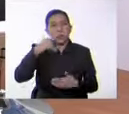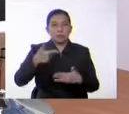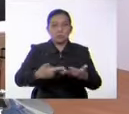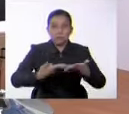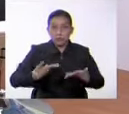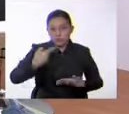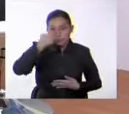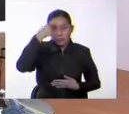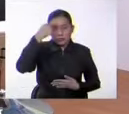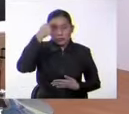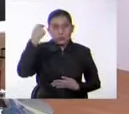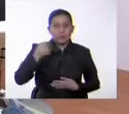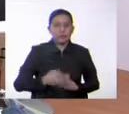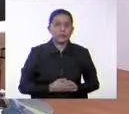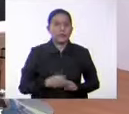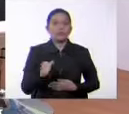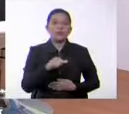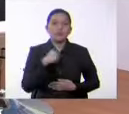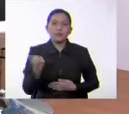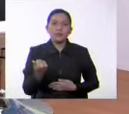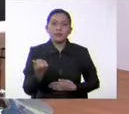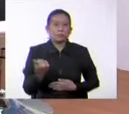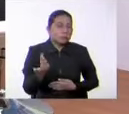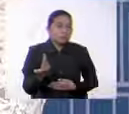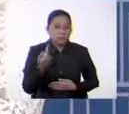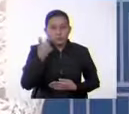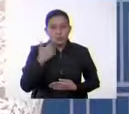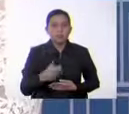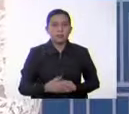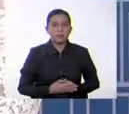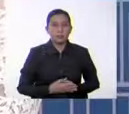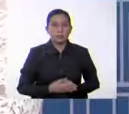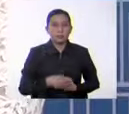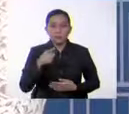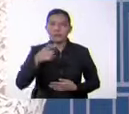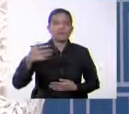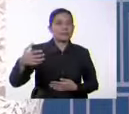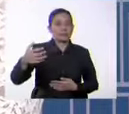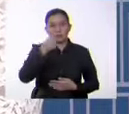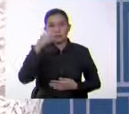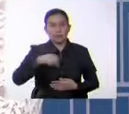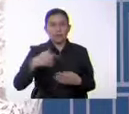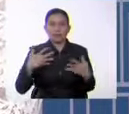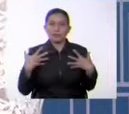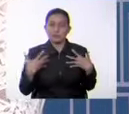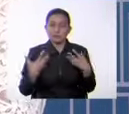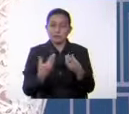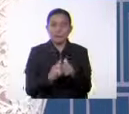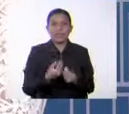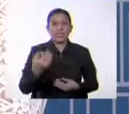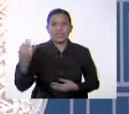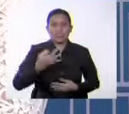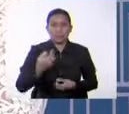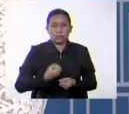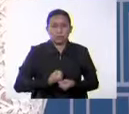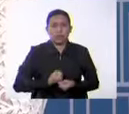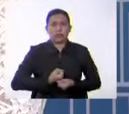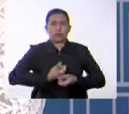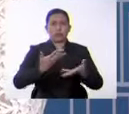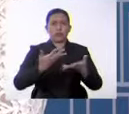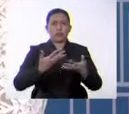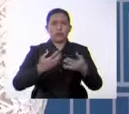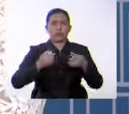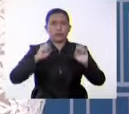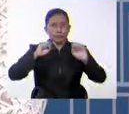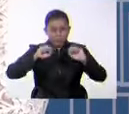lo mencionaba. Así es. Otro elemento que ya mencionó es que son conquistas sociales que surgen de la necesidad de poder